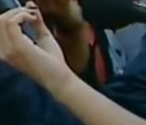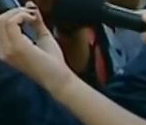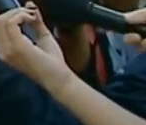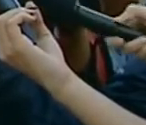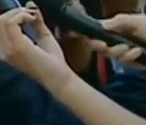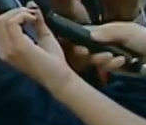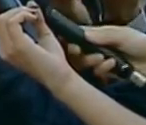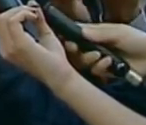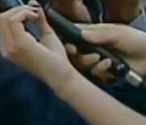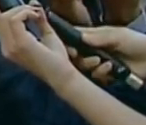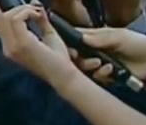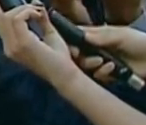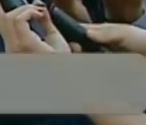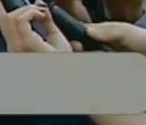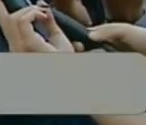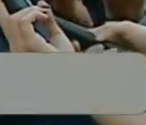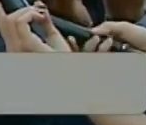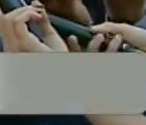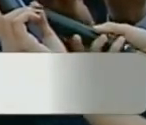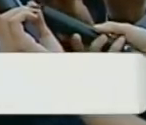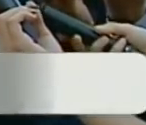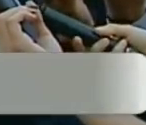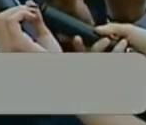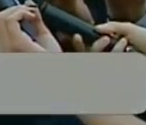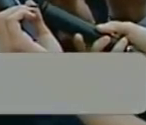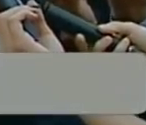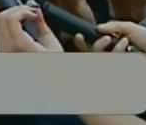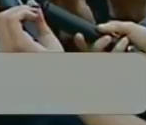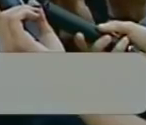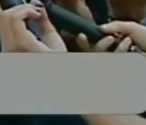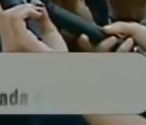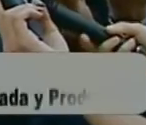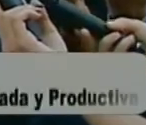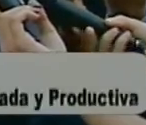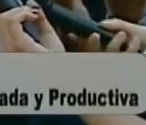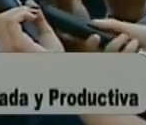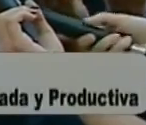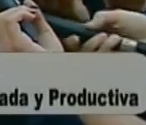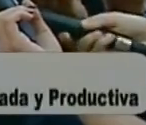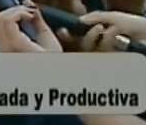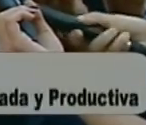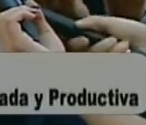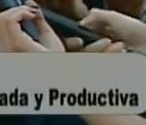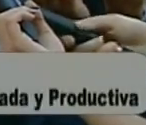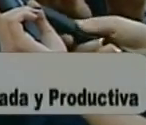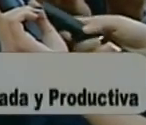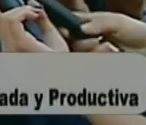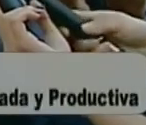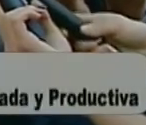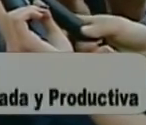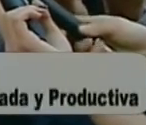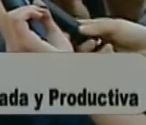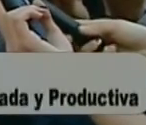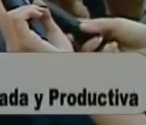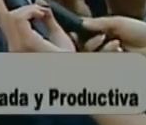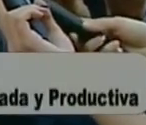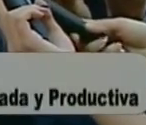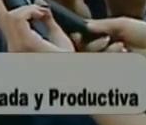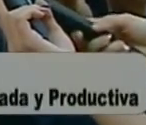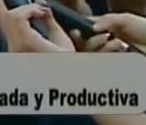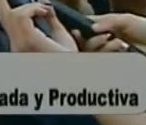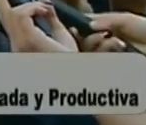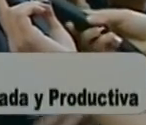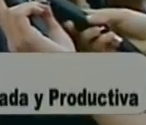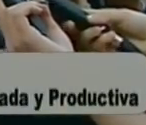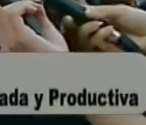está dando resultados importantes en cuanto a la voluntad que han demostrado distintos sectores